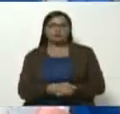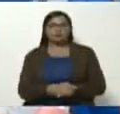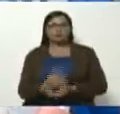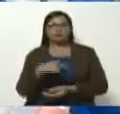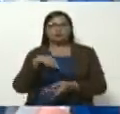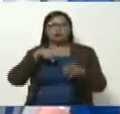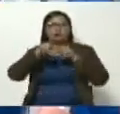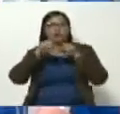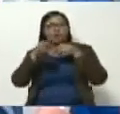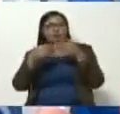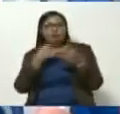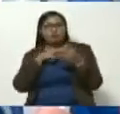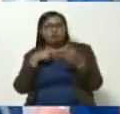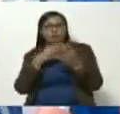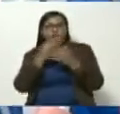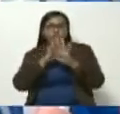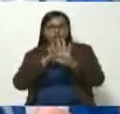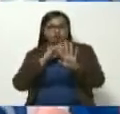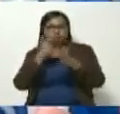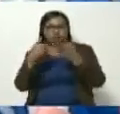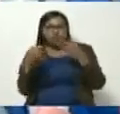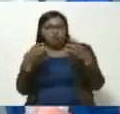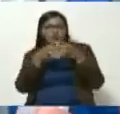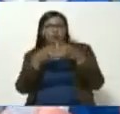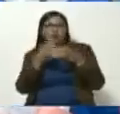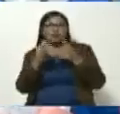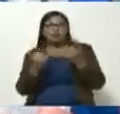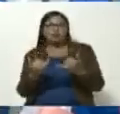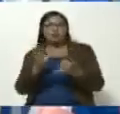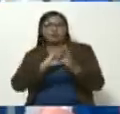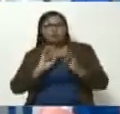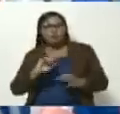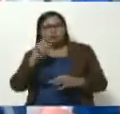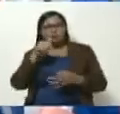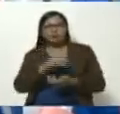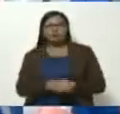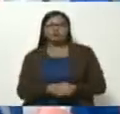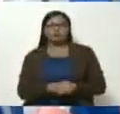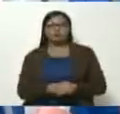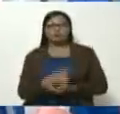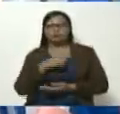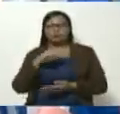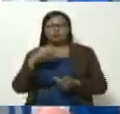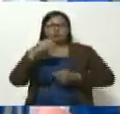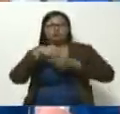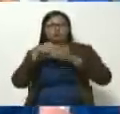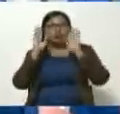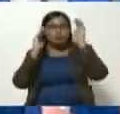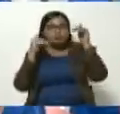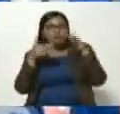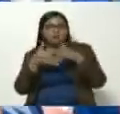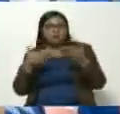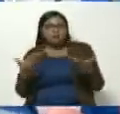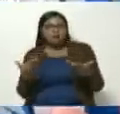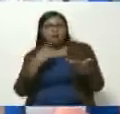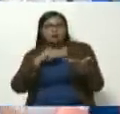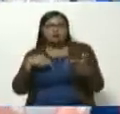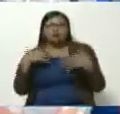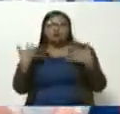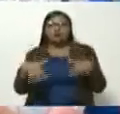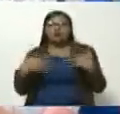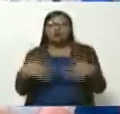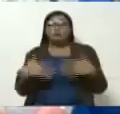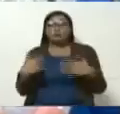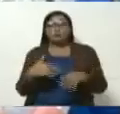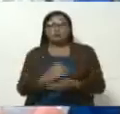es crítico porque tenemos muchos equipos en situación crítica. Vamos después a ocupar lo que es la parte urgente y,